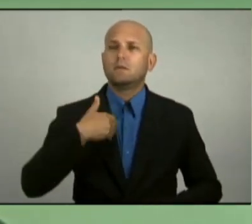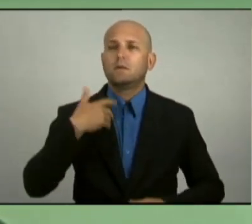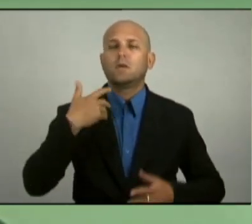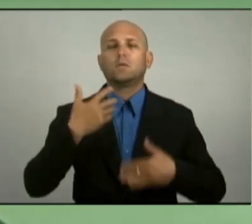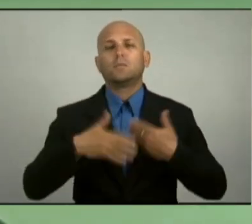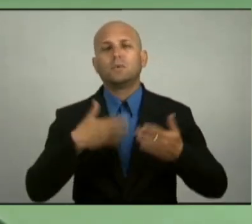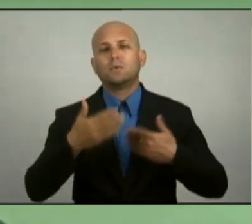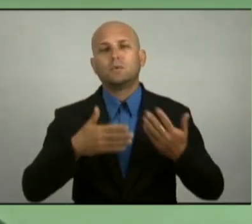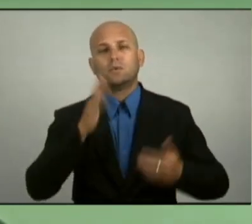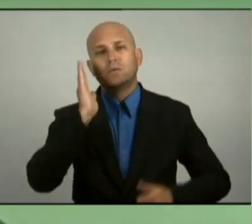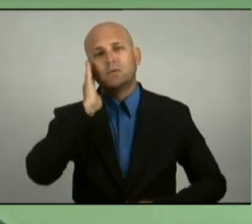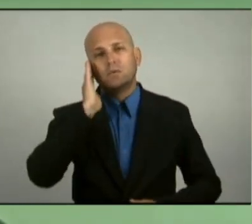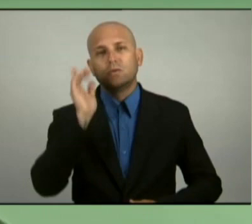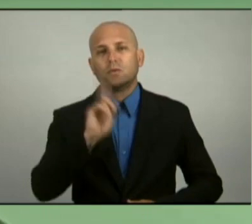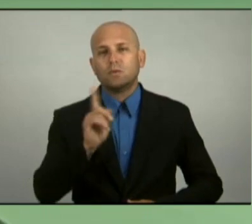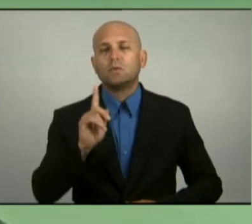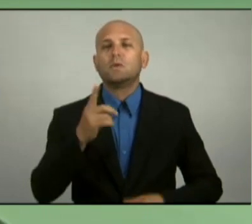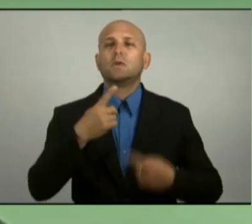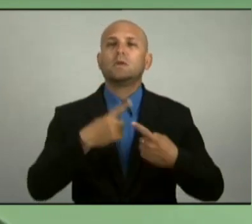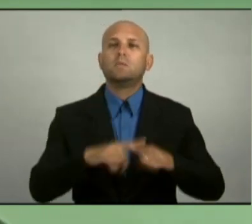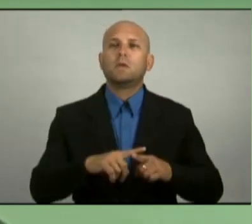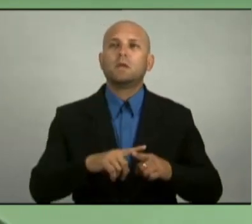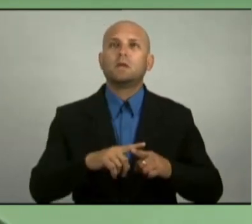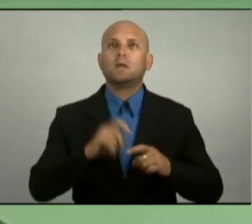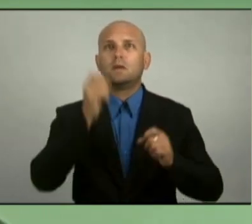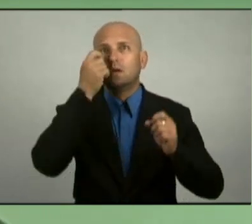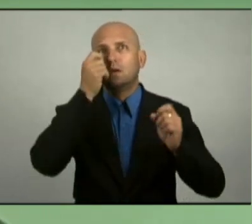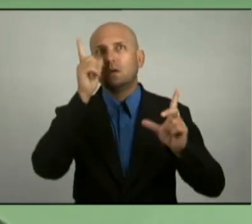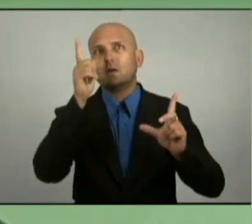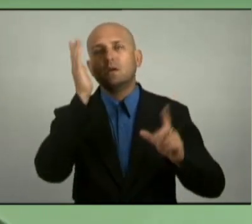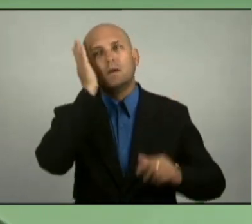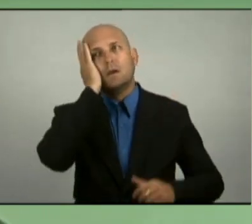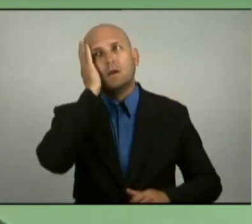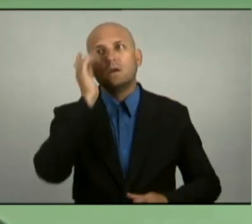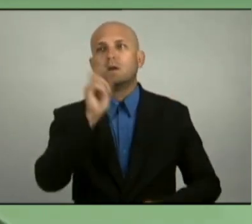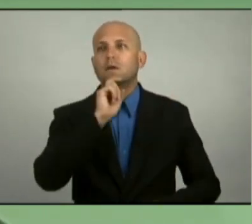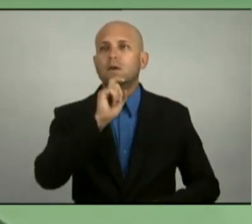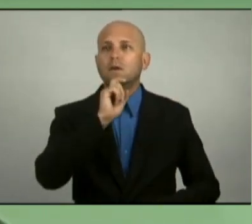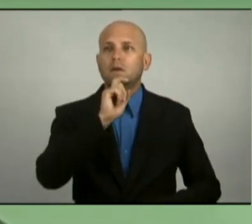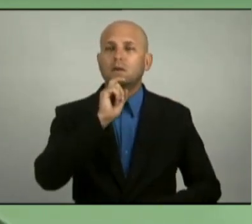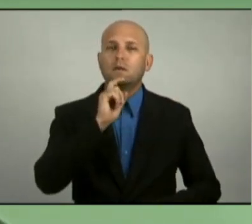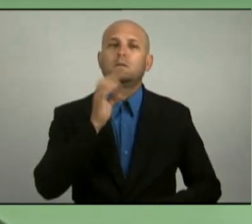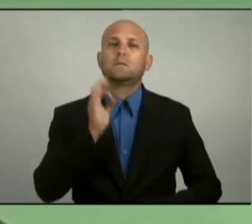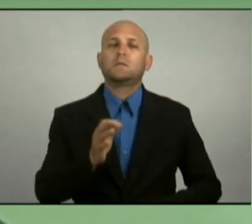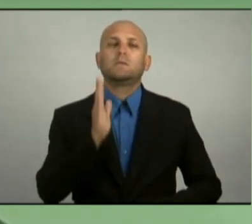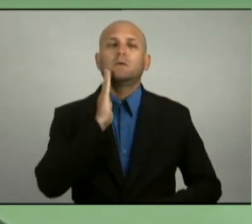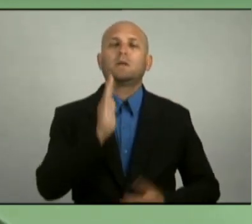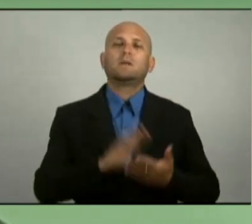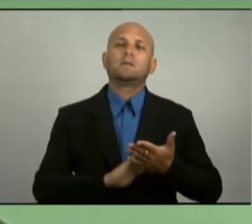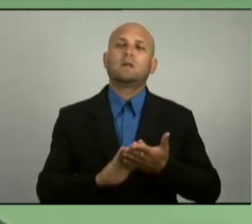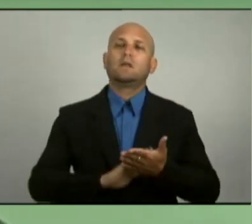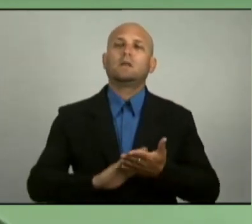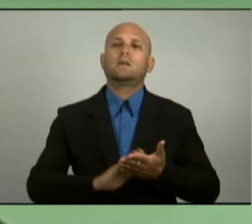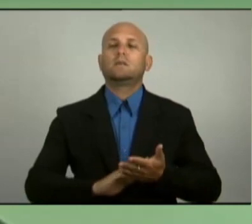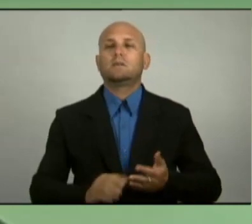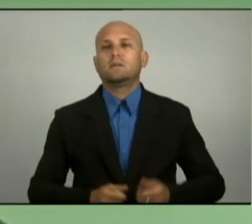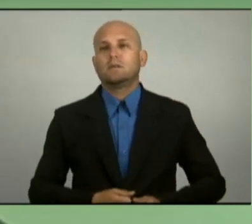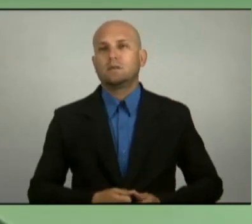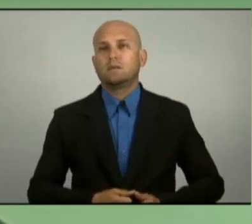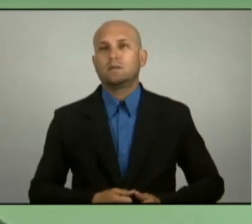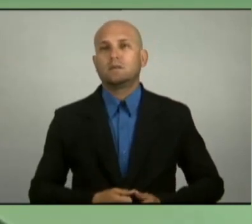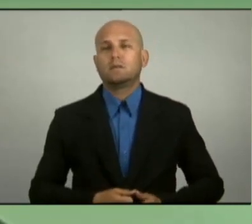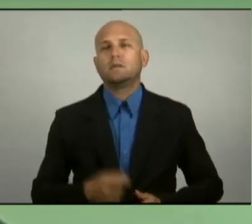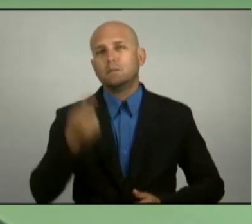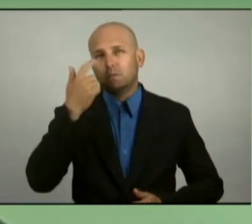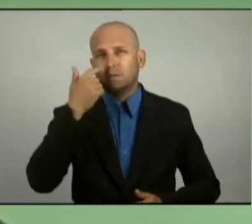problemas pero está incluido el insomnio en esta entre los síntomas no que que manifiestan y es